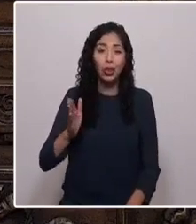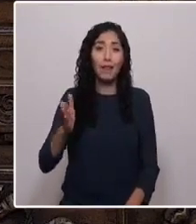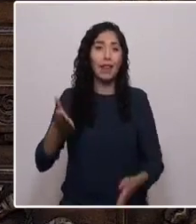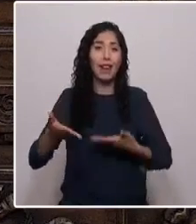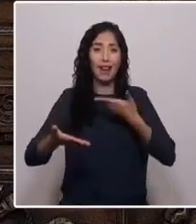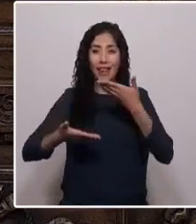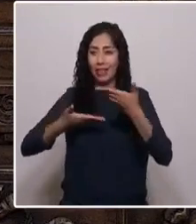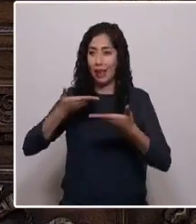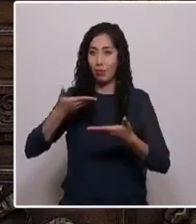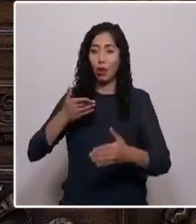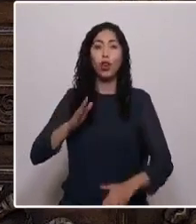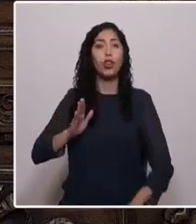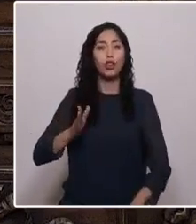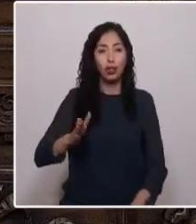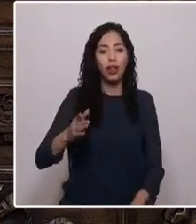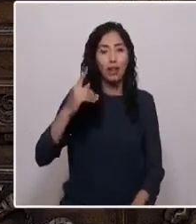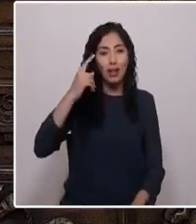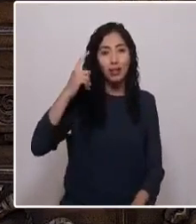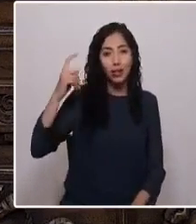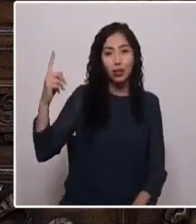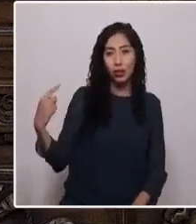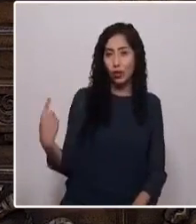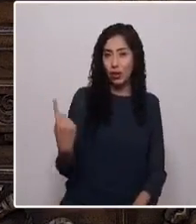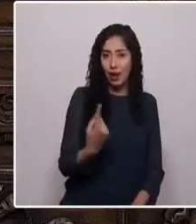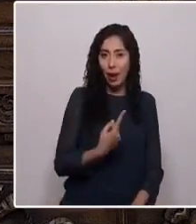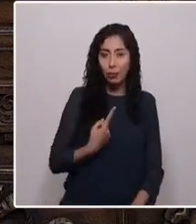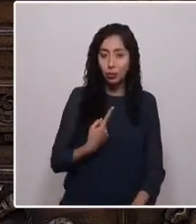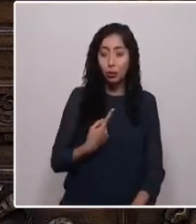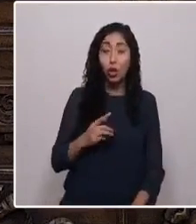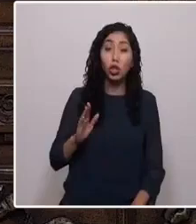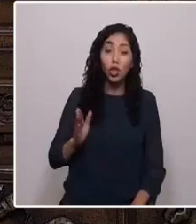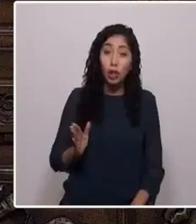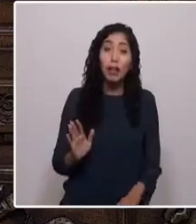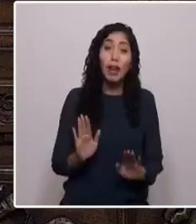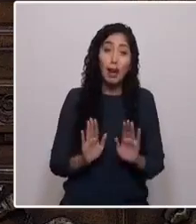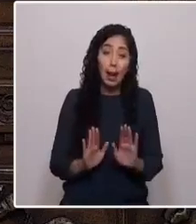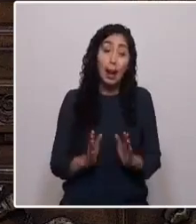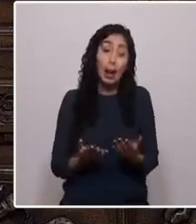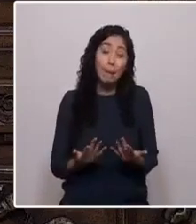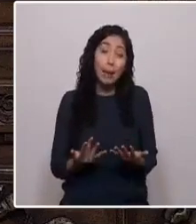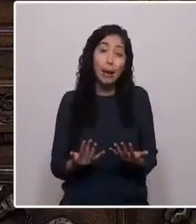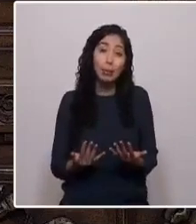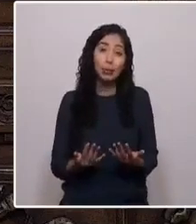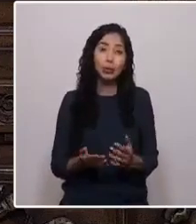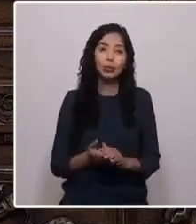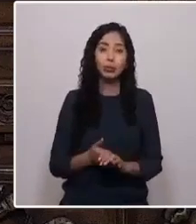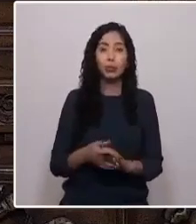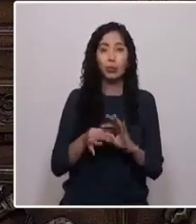todavía soñamos, todavía esperamos. Muchas gracias.